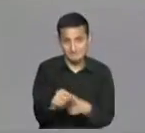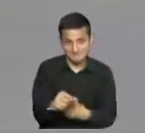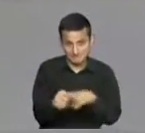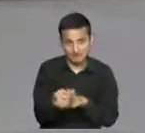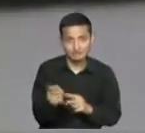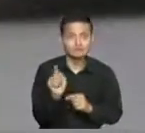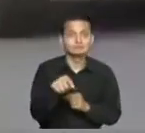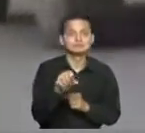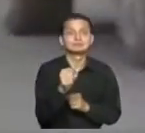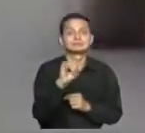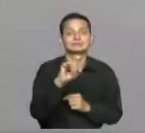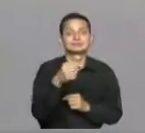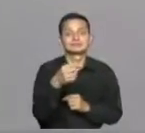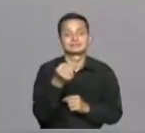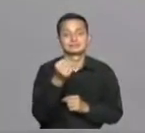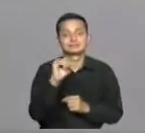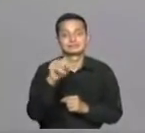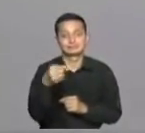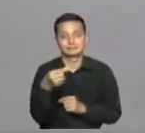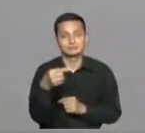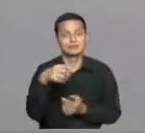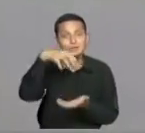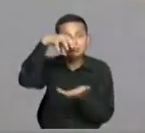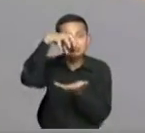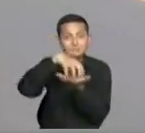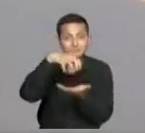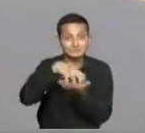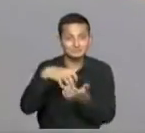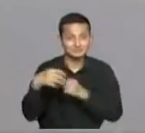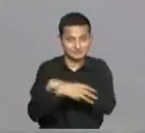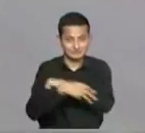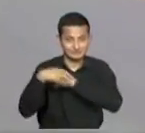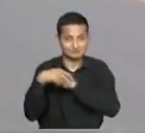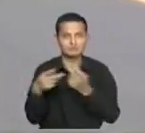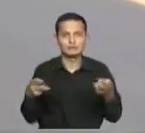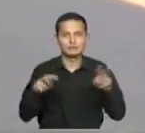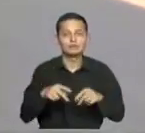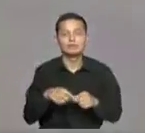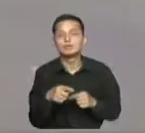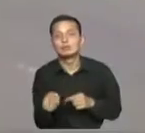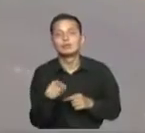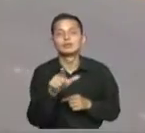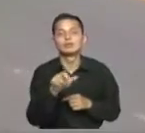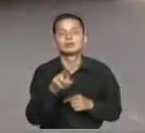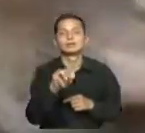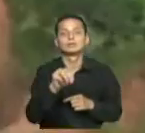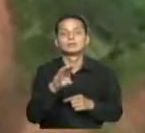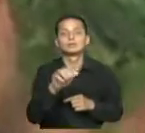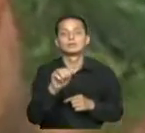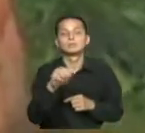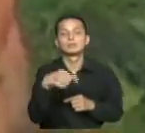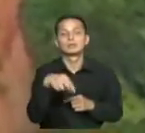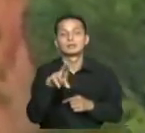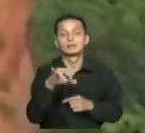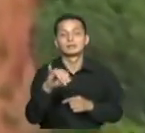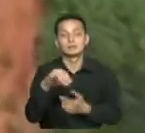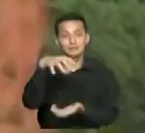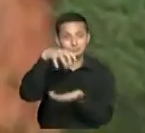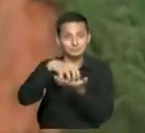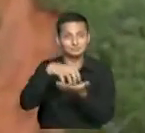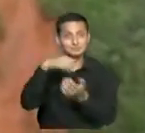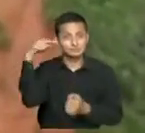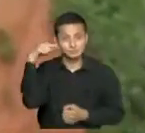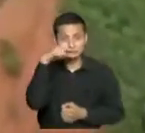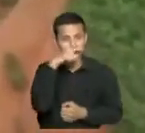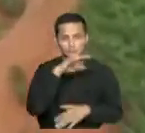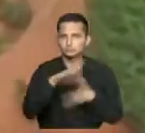Matanga, Gualaquiza, en la provincia de Morona, Santiago, y la vía Lumbaquí, Julio Andrade, en la provincia de Sucumbíos,